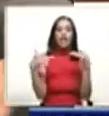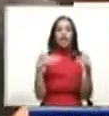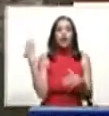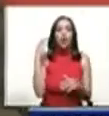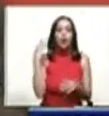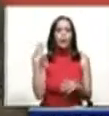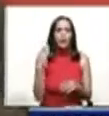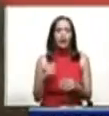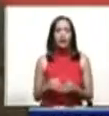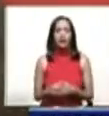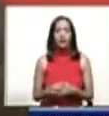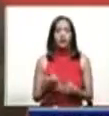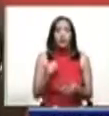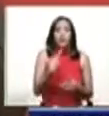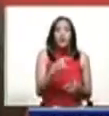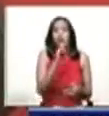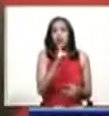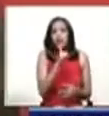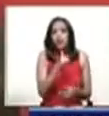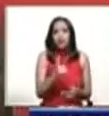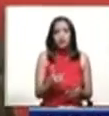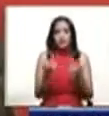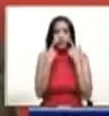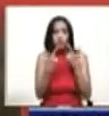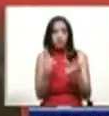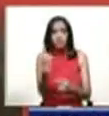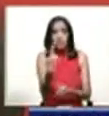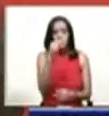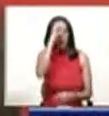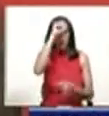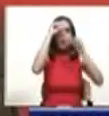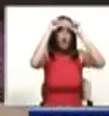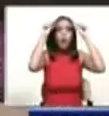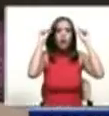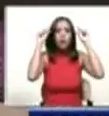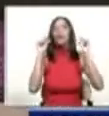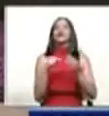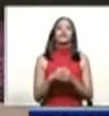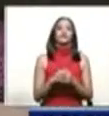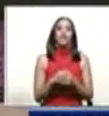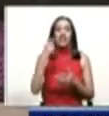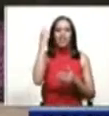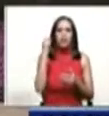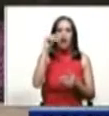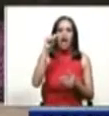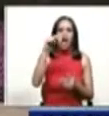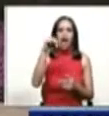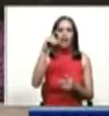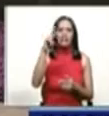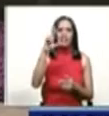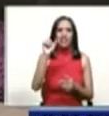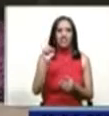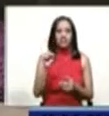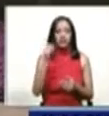Los primeros que dan la noticia, ajá, en el caso Amazonas fue Julio Borges, Andrés Velázquez y Américo Velázquez, de Gracia. Antes de que hablara